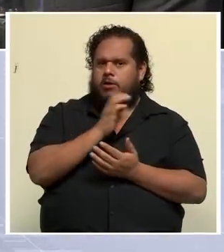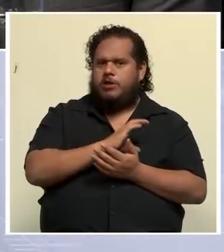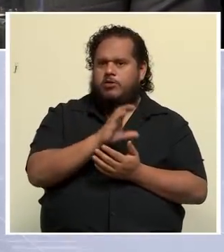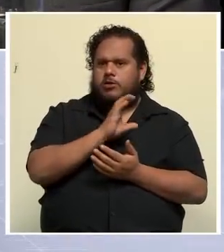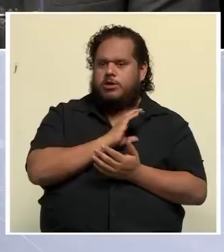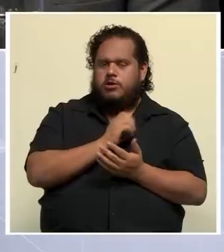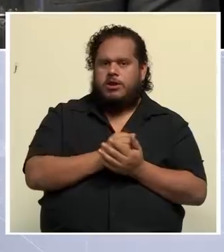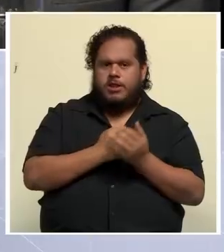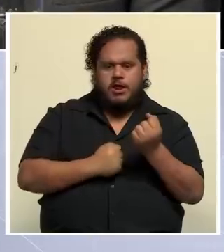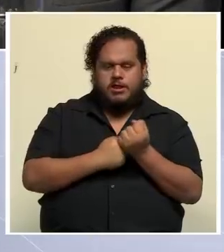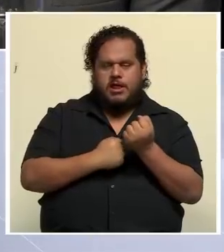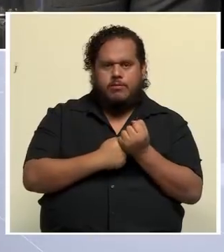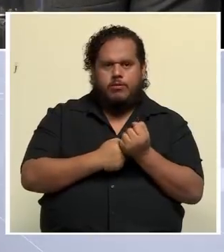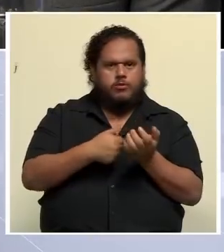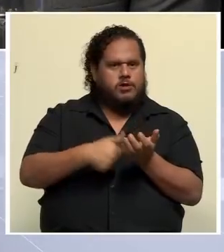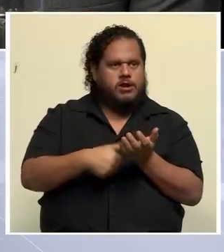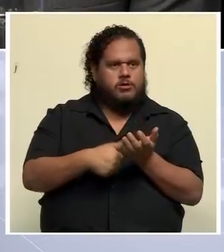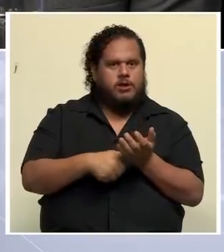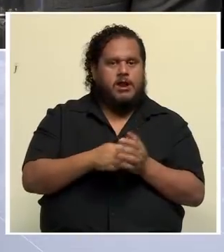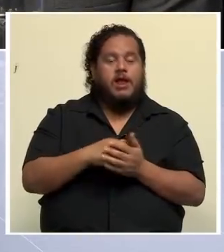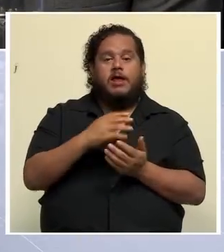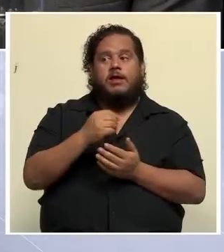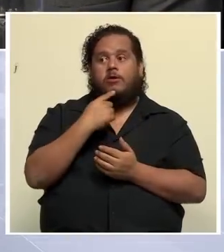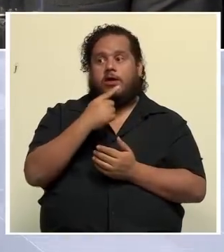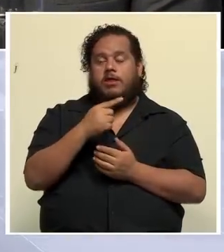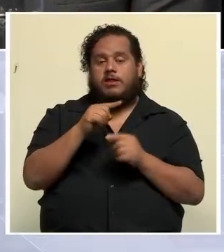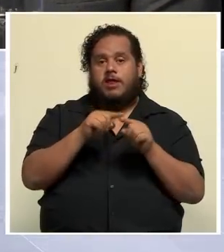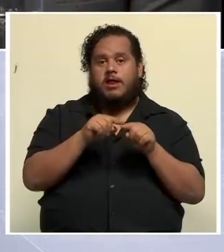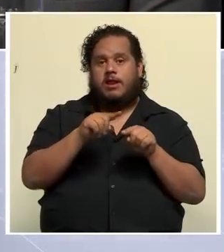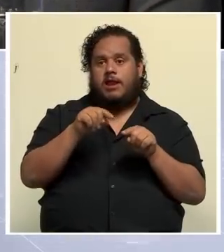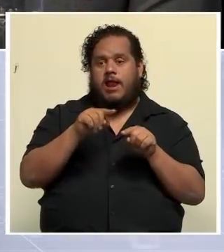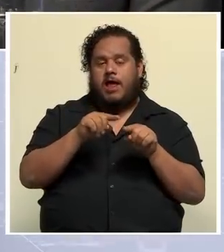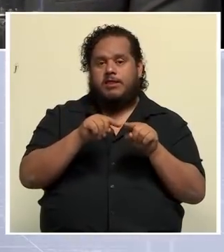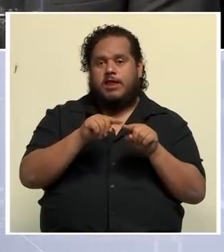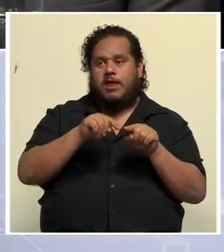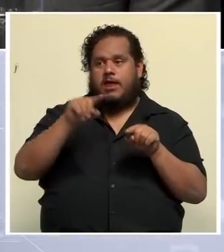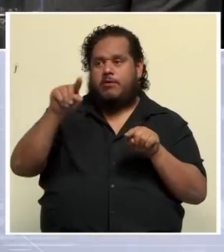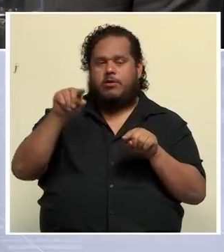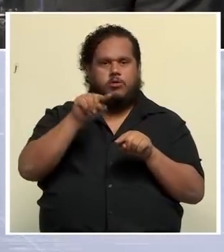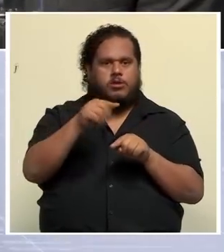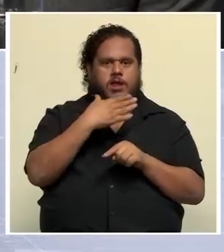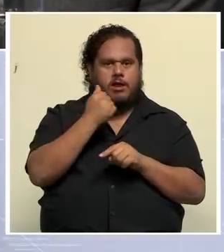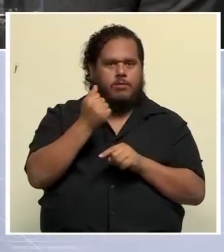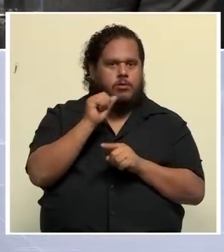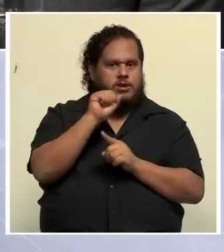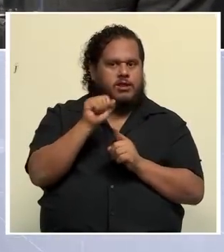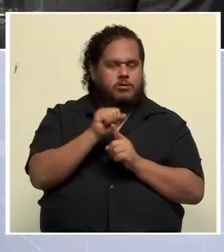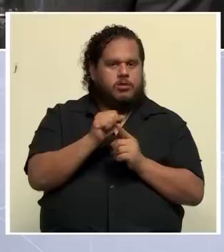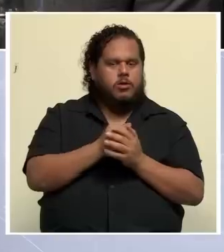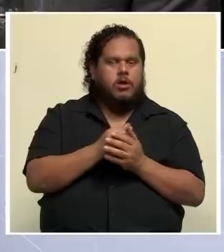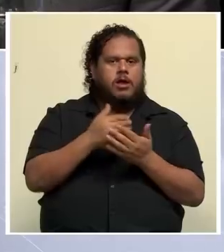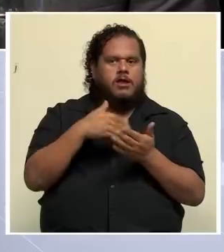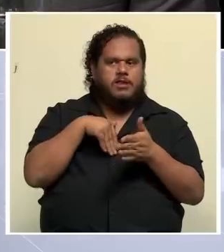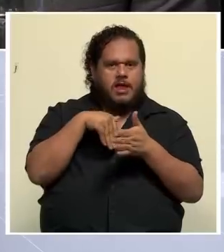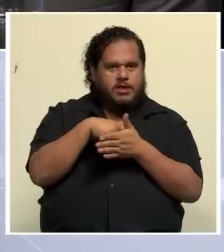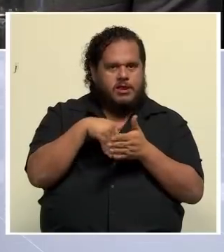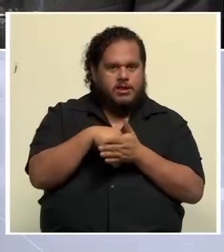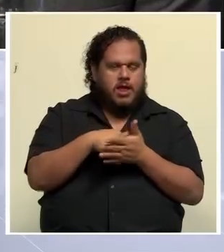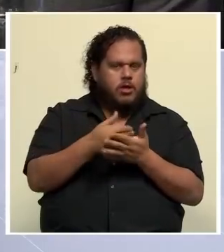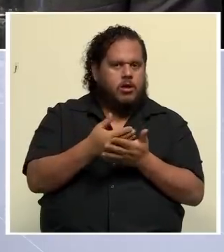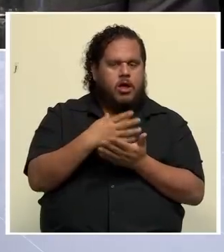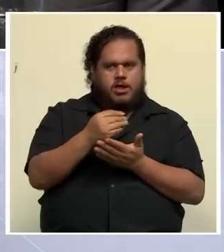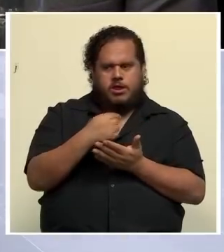condiciones de apoyo electoral, y lo que dicen las encuestas es que usted, en el mejor de los casos, se ha estancado, don José María.